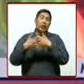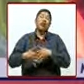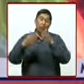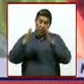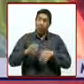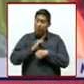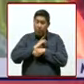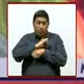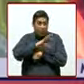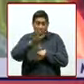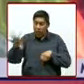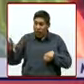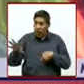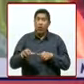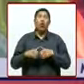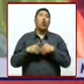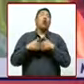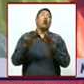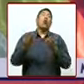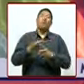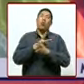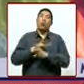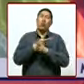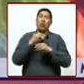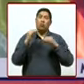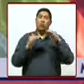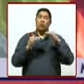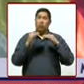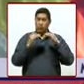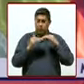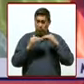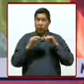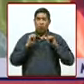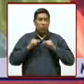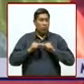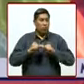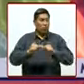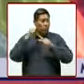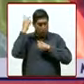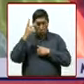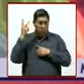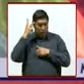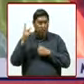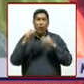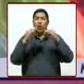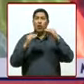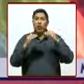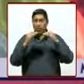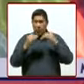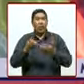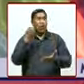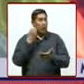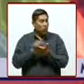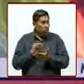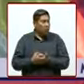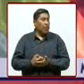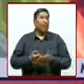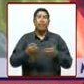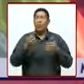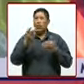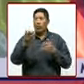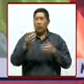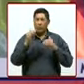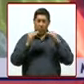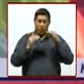que ¿cómo tenemos que cuidar la estabilidad? La estabilidad política, la estabilidad económica,